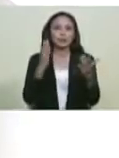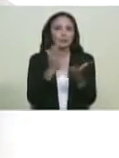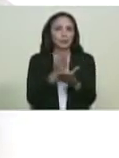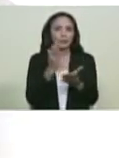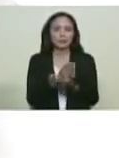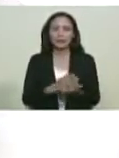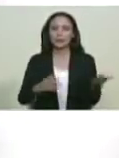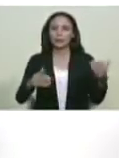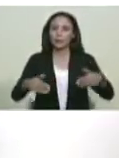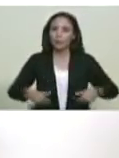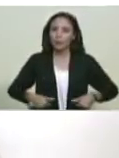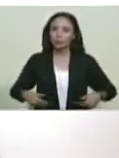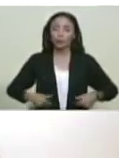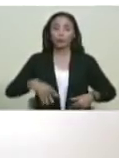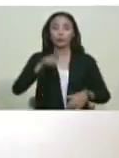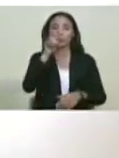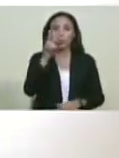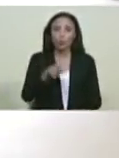perseverancia